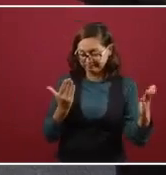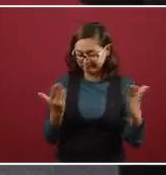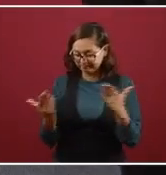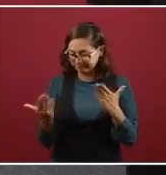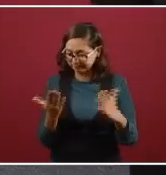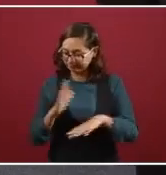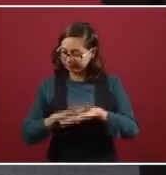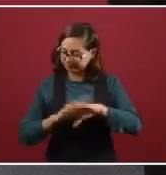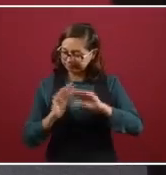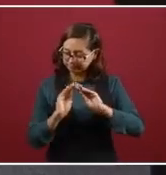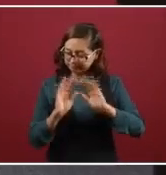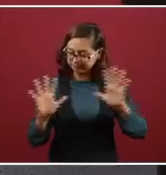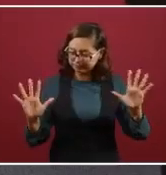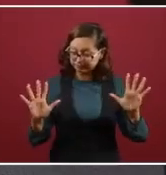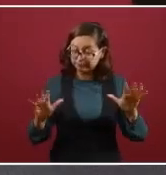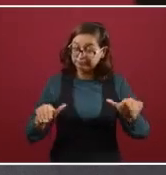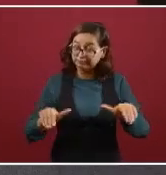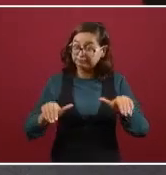y